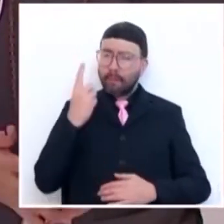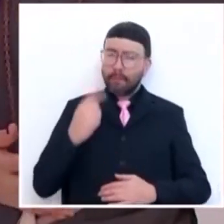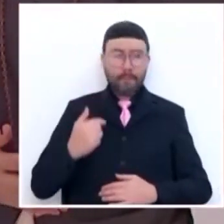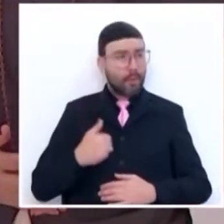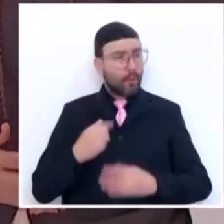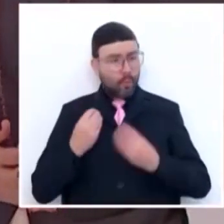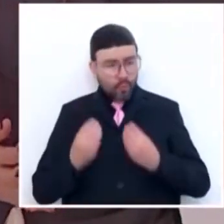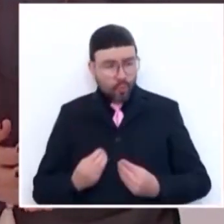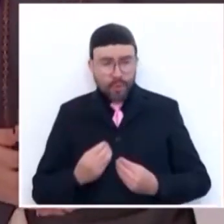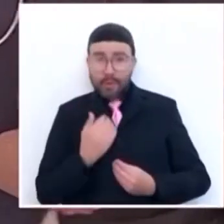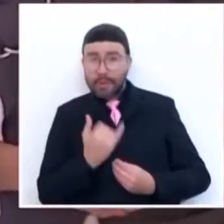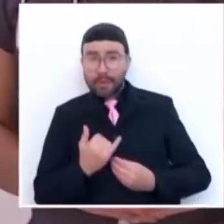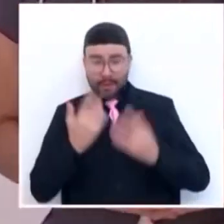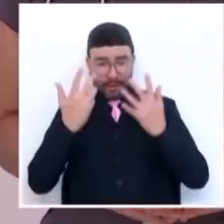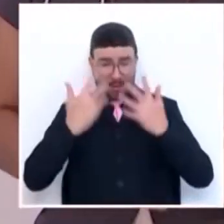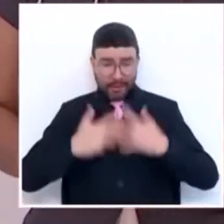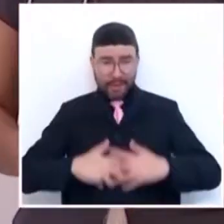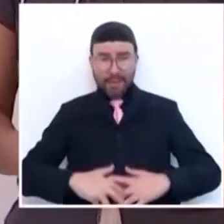saturamos nuestro sistema